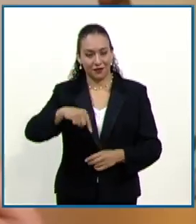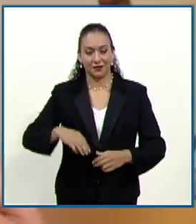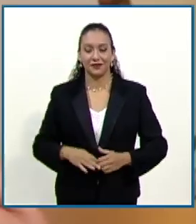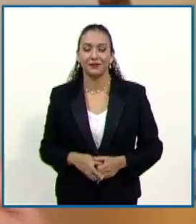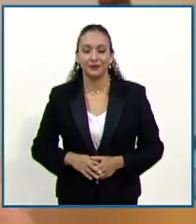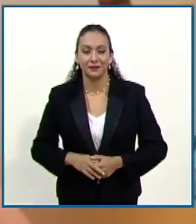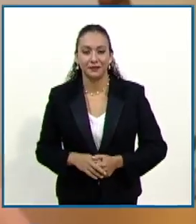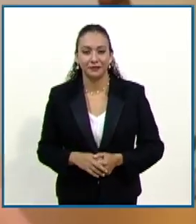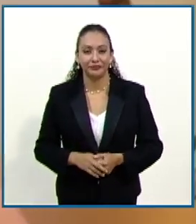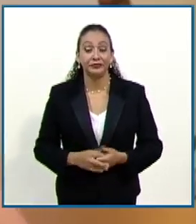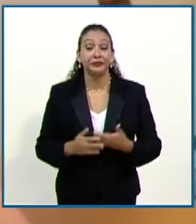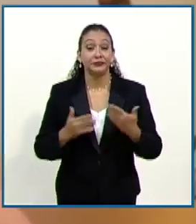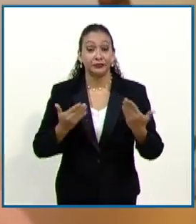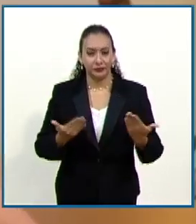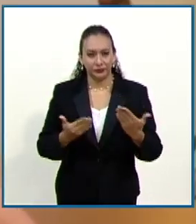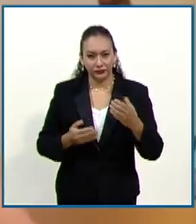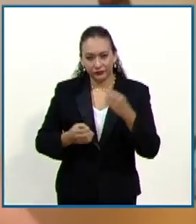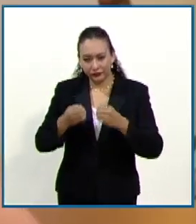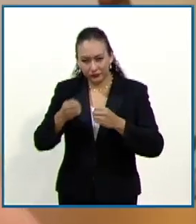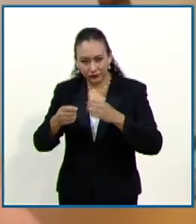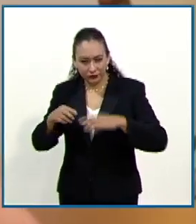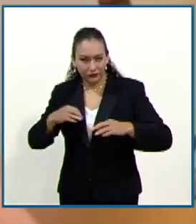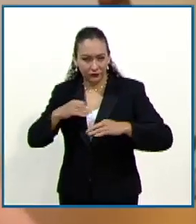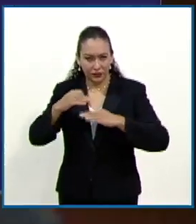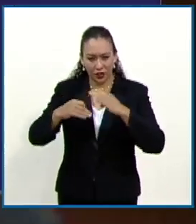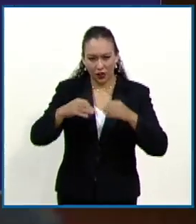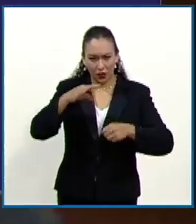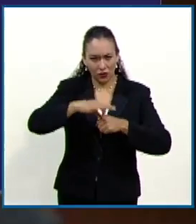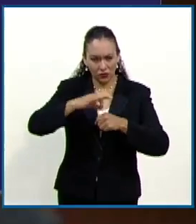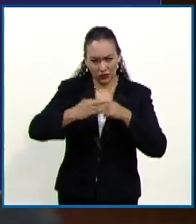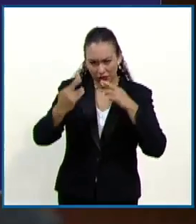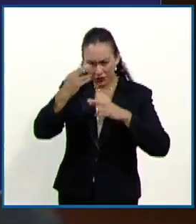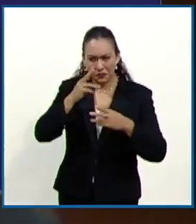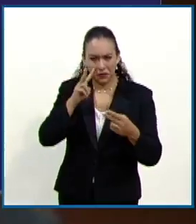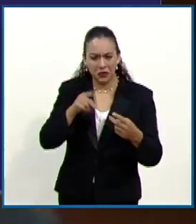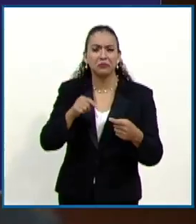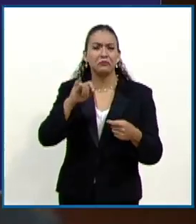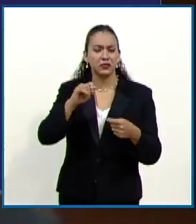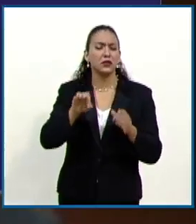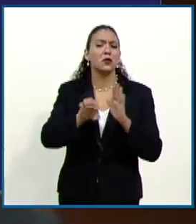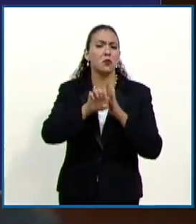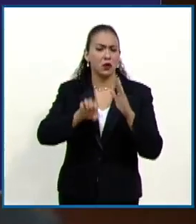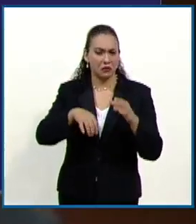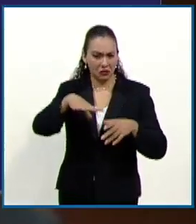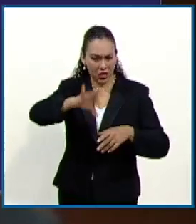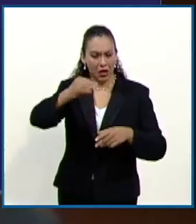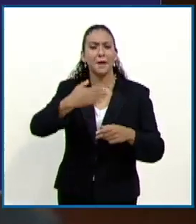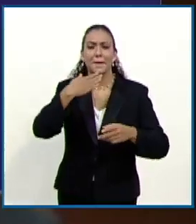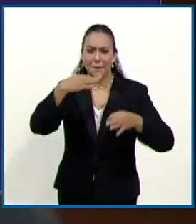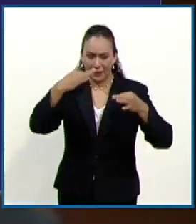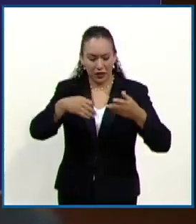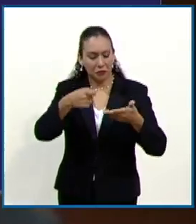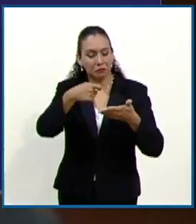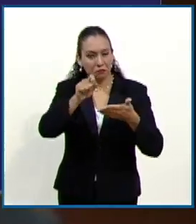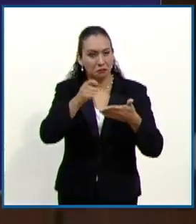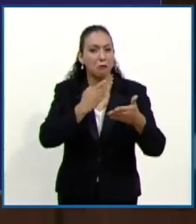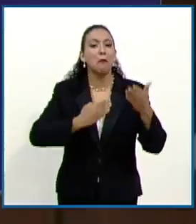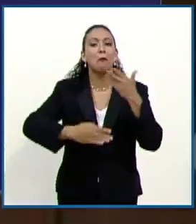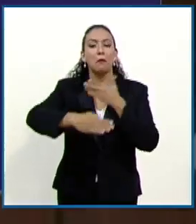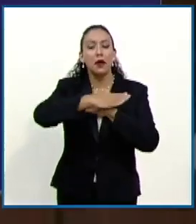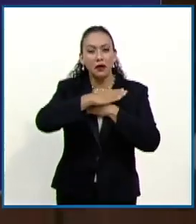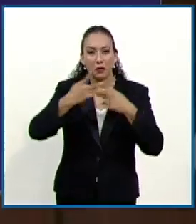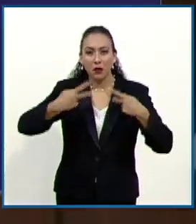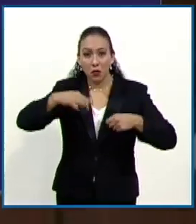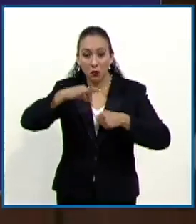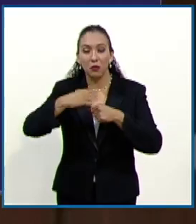el país. La sala determinó que Sheinbaum Pardo cumple con los requisitos de elegibilidad para desempeñar el cargo de presidenta